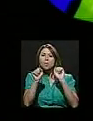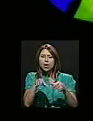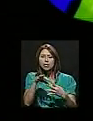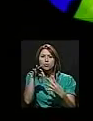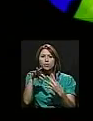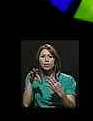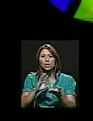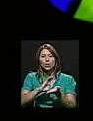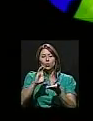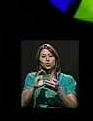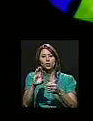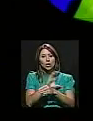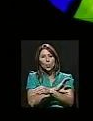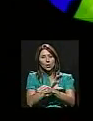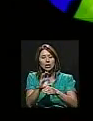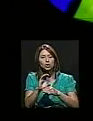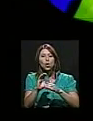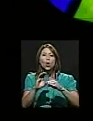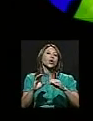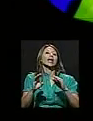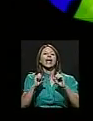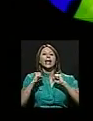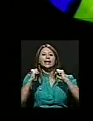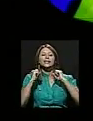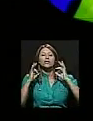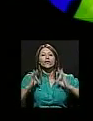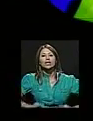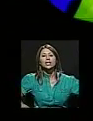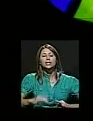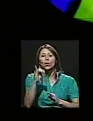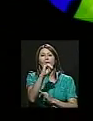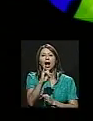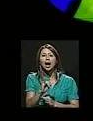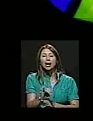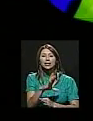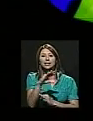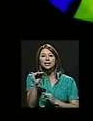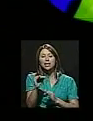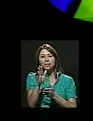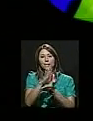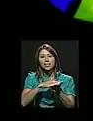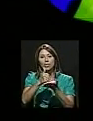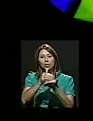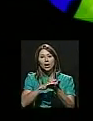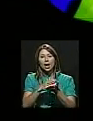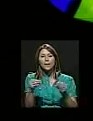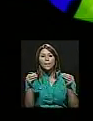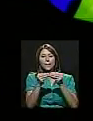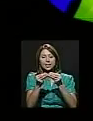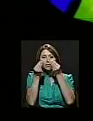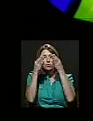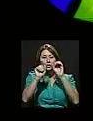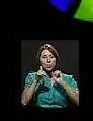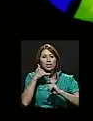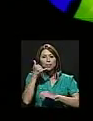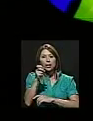de computación, ejercicio físico, artes plásticas y pintura. Para más información puede llamar al